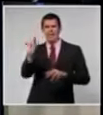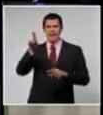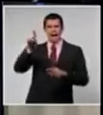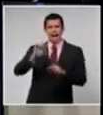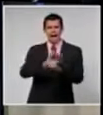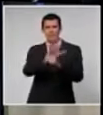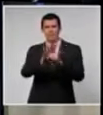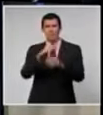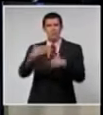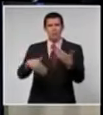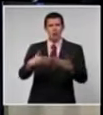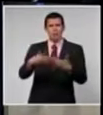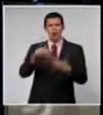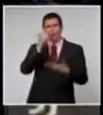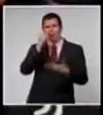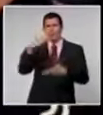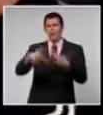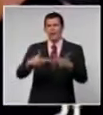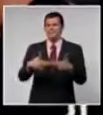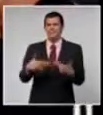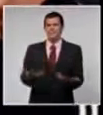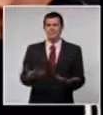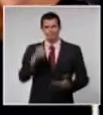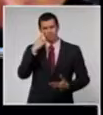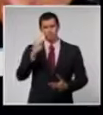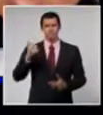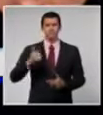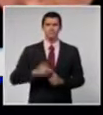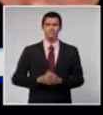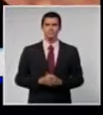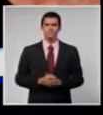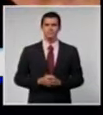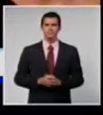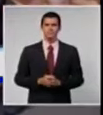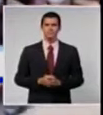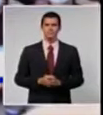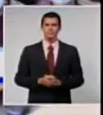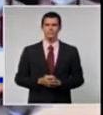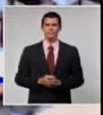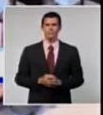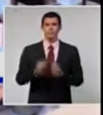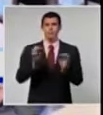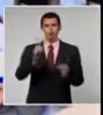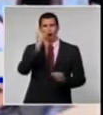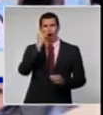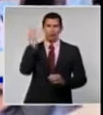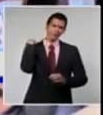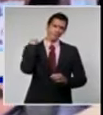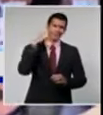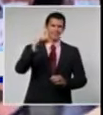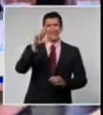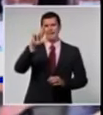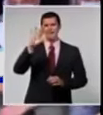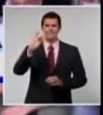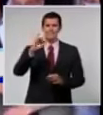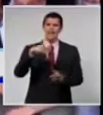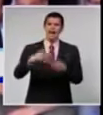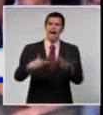juega precisamente el famoso CR7. Resulta que Cristiano Ronaldo le envió a nuestros médicos una donación de